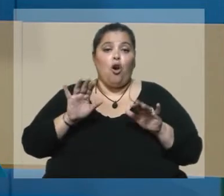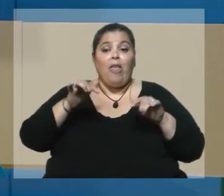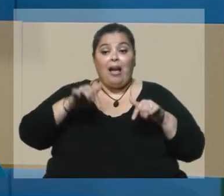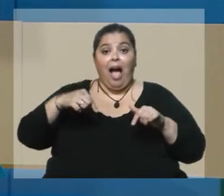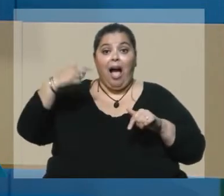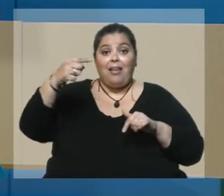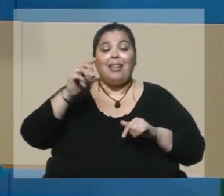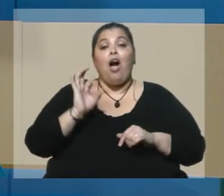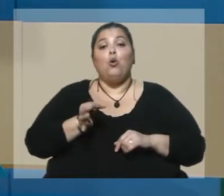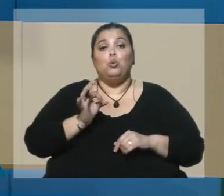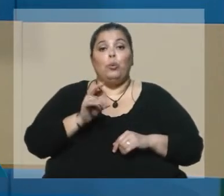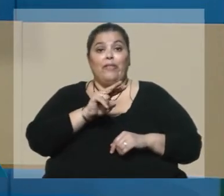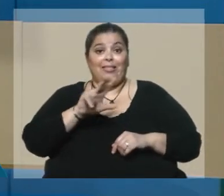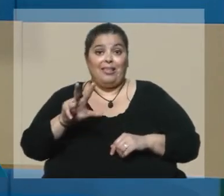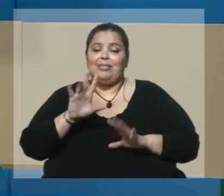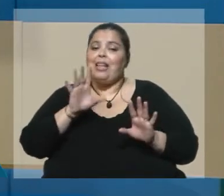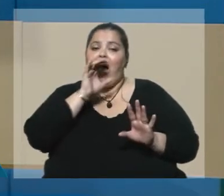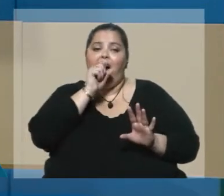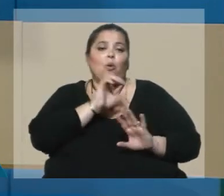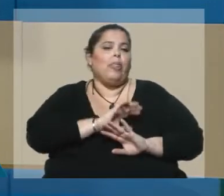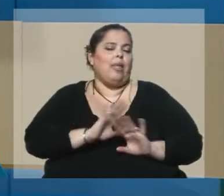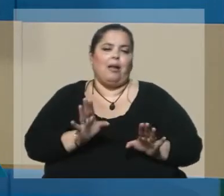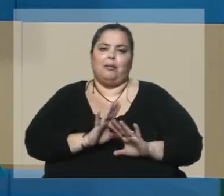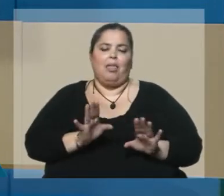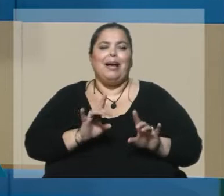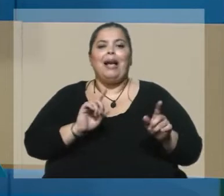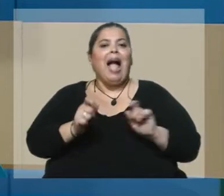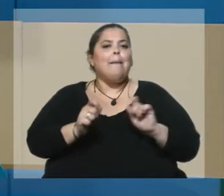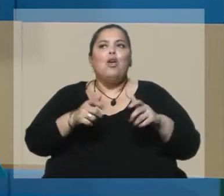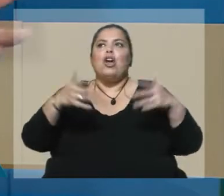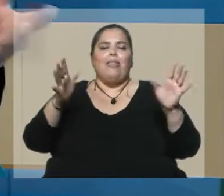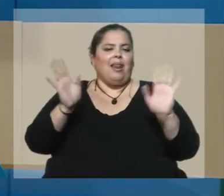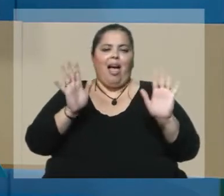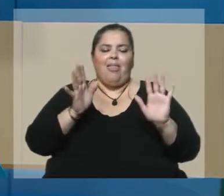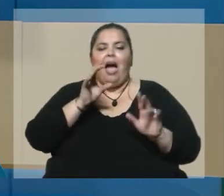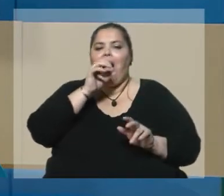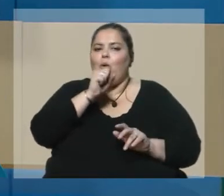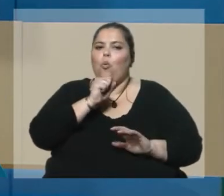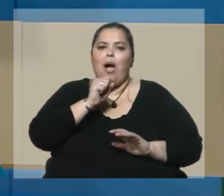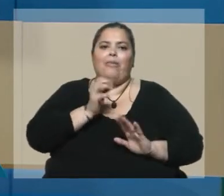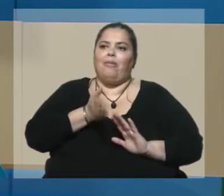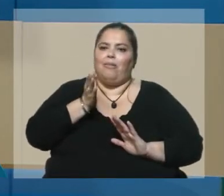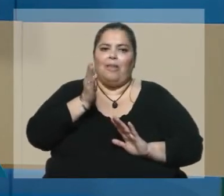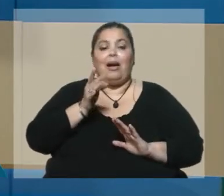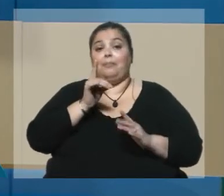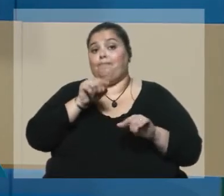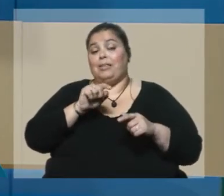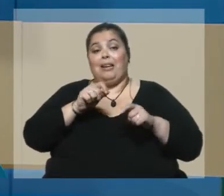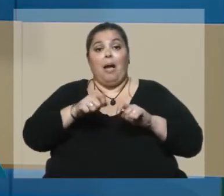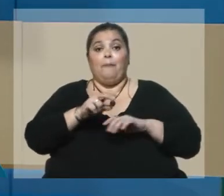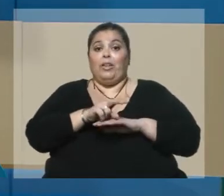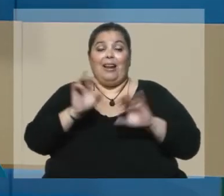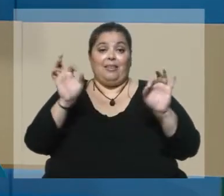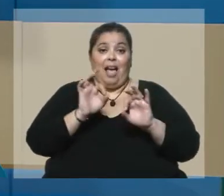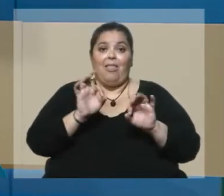octubre 2023 es aguantar como se pueda y aguantar Cómo se puede sin hacer mayores ajustes que es un ajuste fiscal En definitiva es mantener